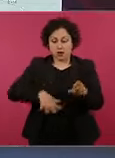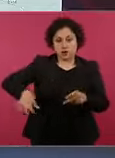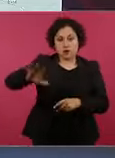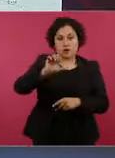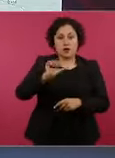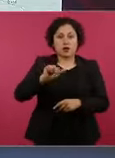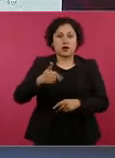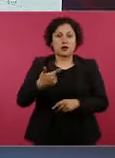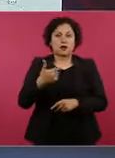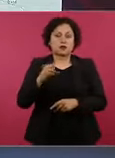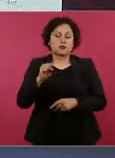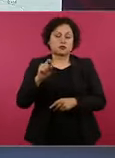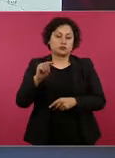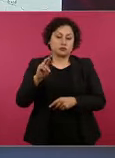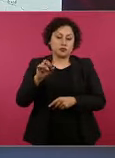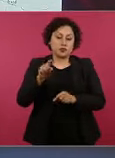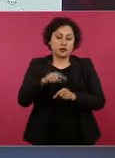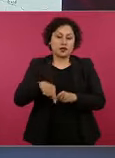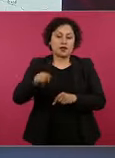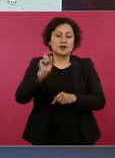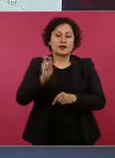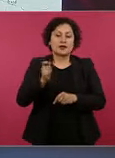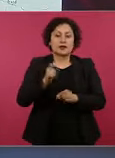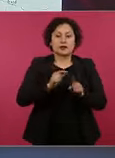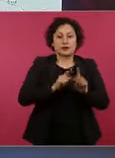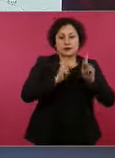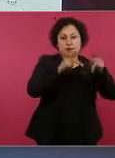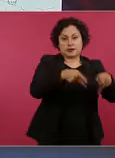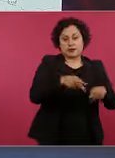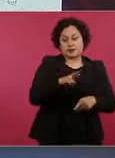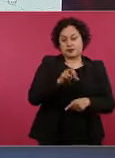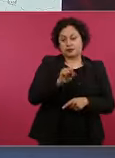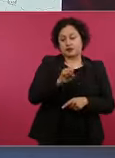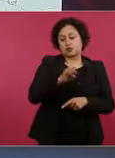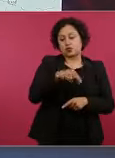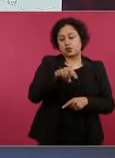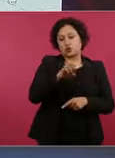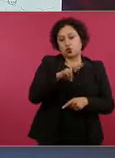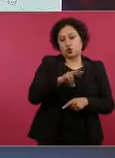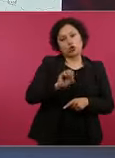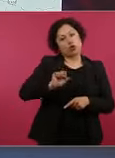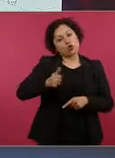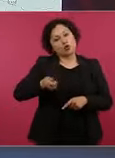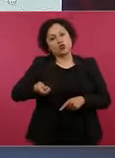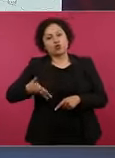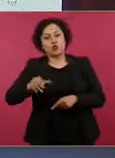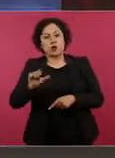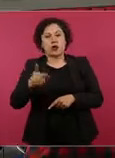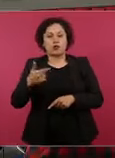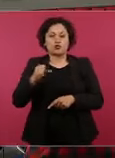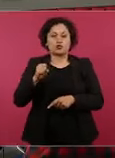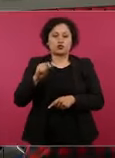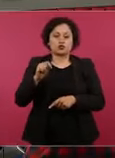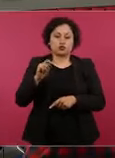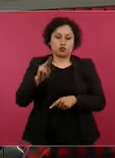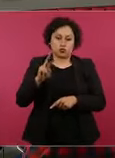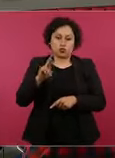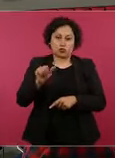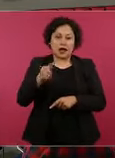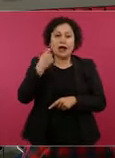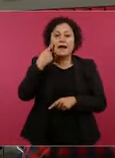Uno que se llama Rizo de Oro y otro que se llama así, La Angostura. A ver, pon el último puente, a ver si